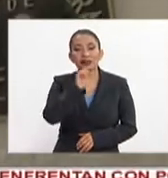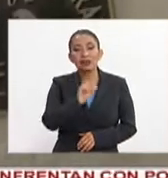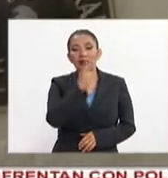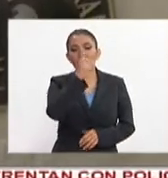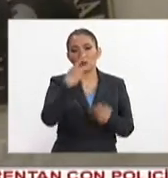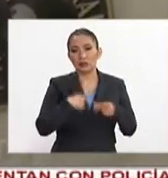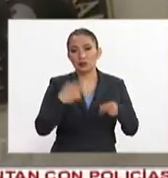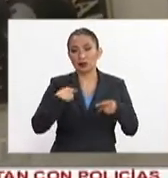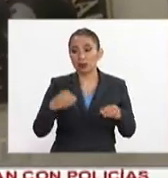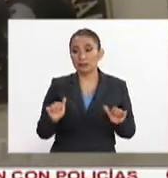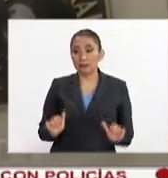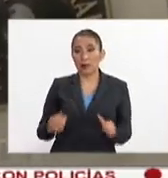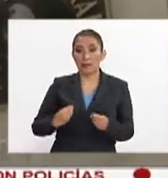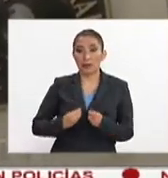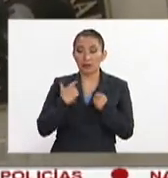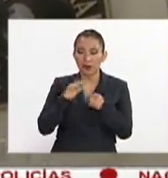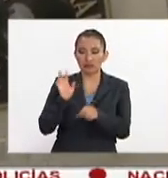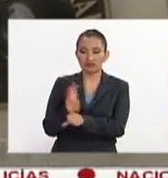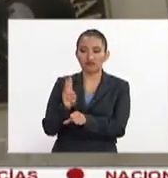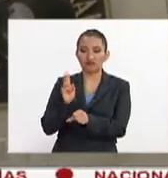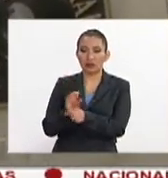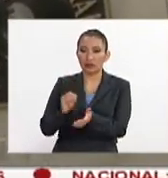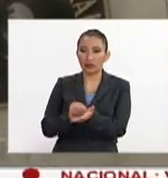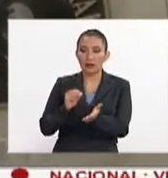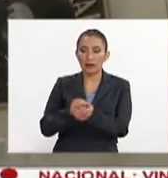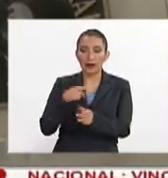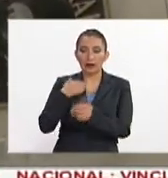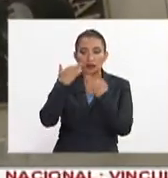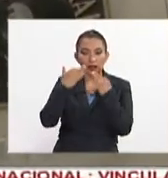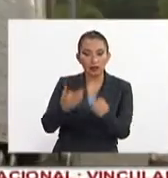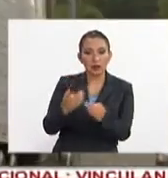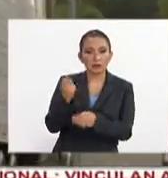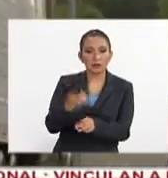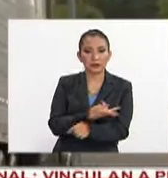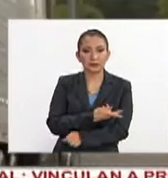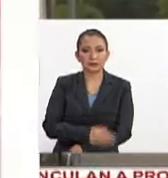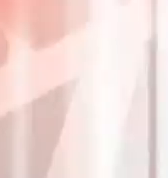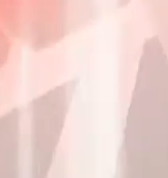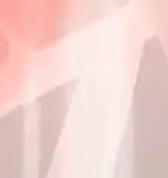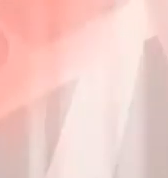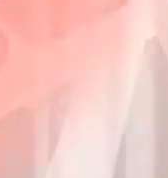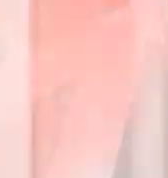21 connacionales sobrevivientes permanecen bajo custodia en calidad de testigos materiales.